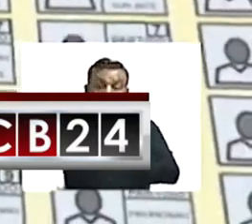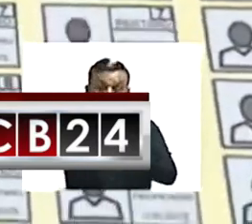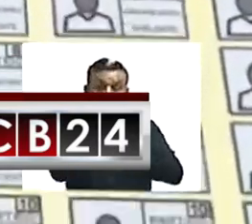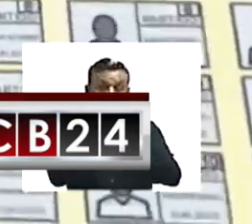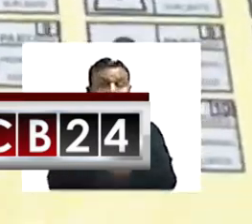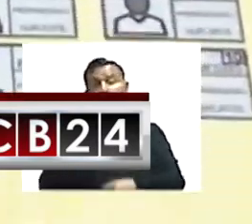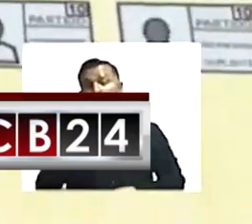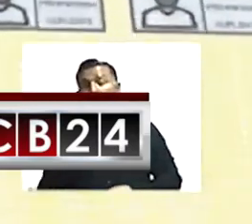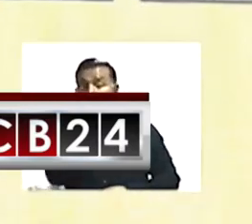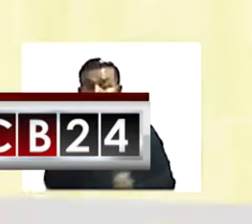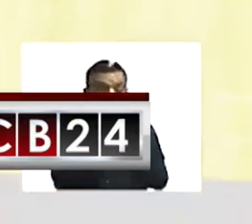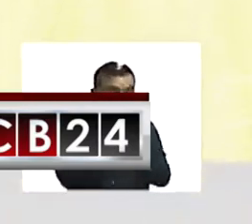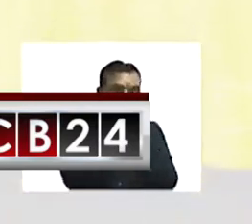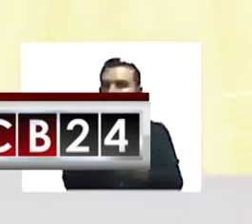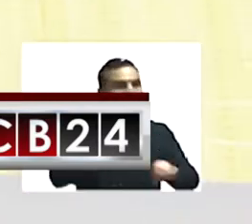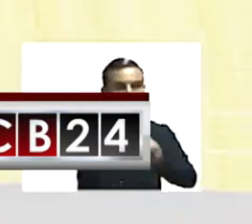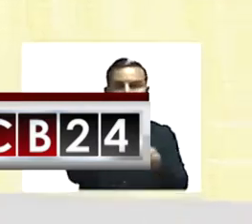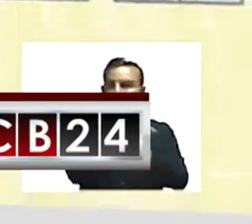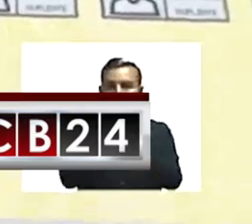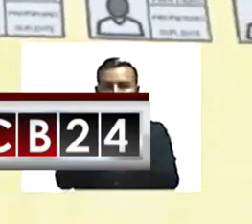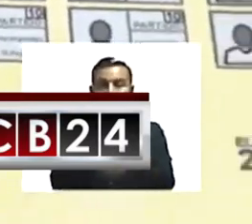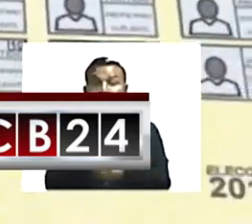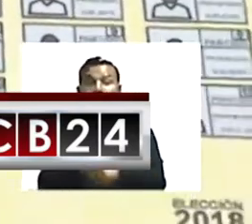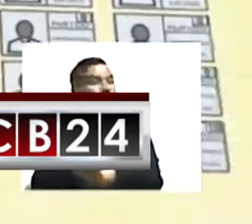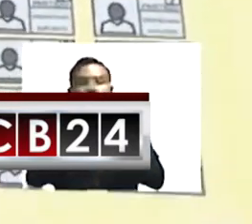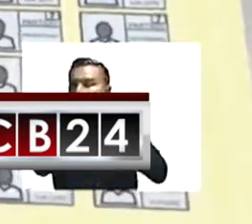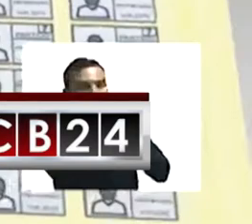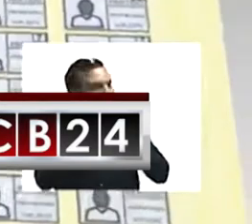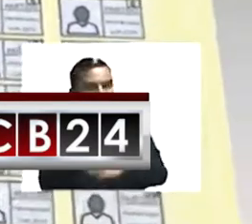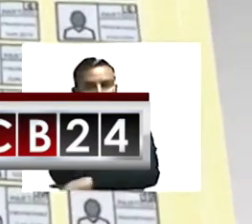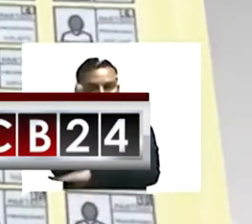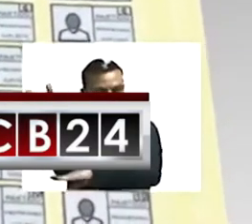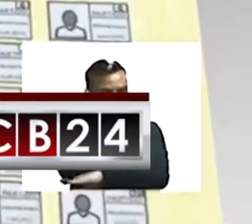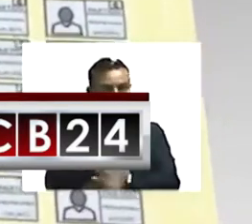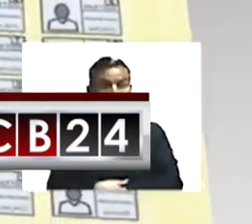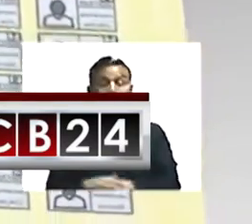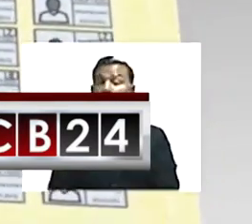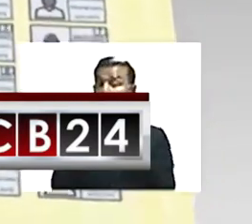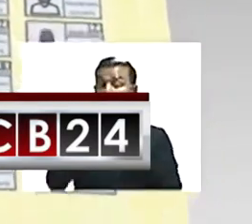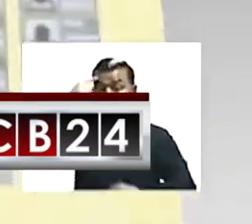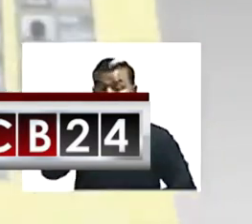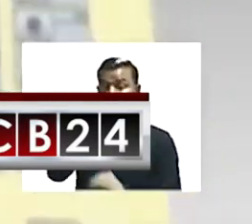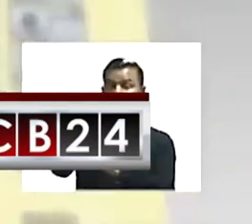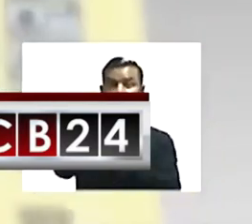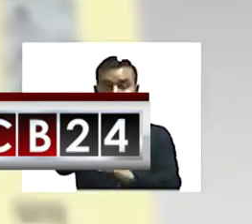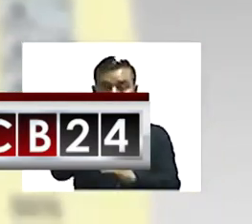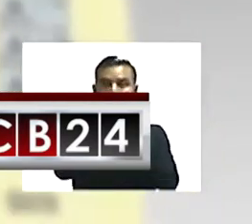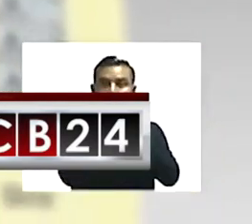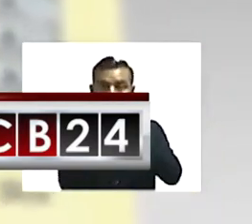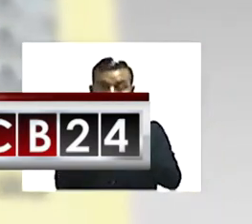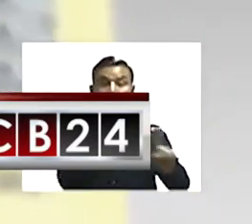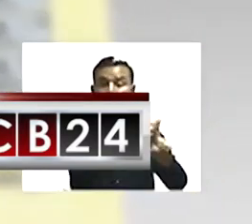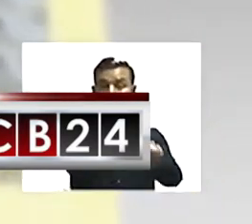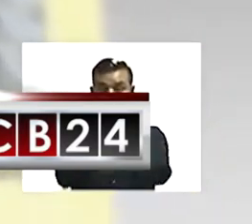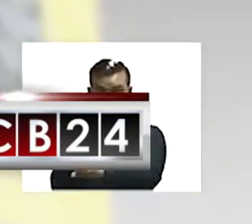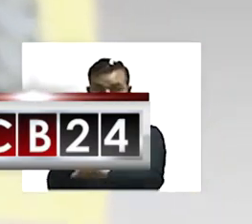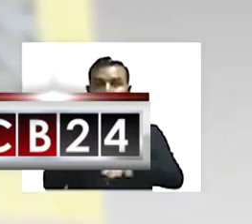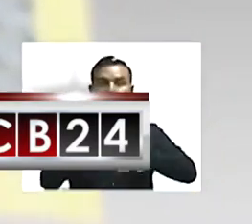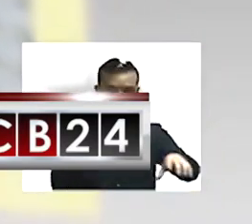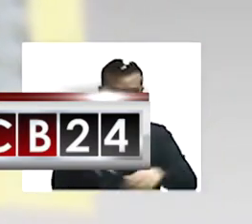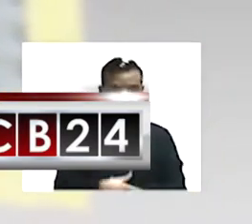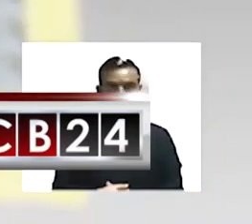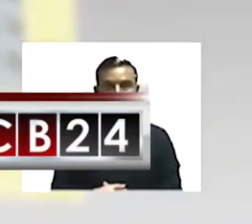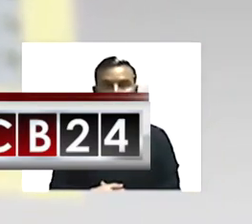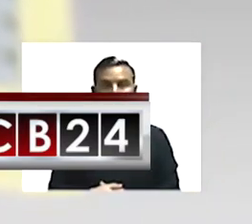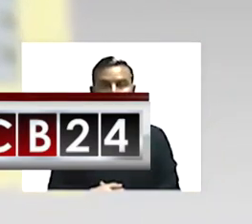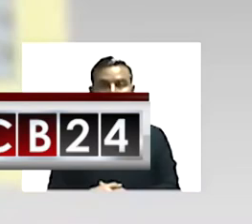partidos, coaliciones o candidatos no partidarios sin marcar banderas. La boleta de diputaciones y consejos municipales